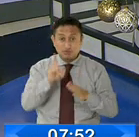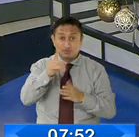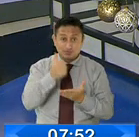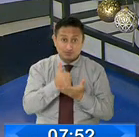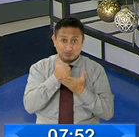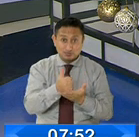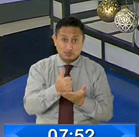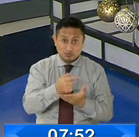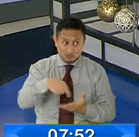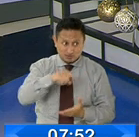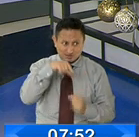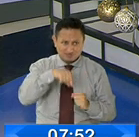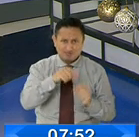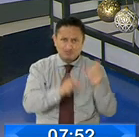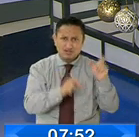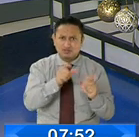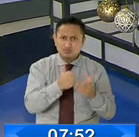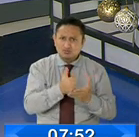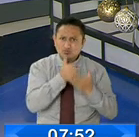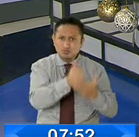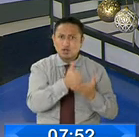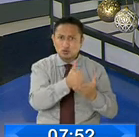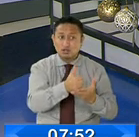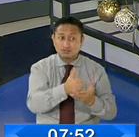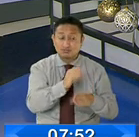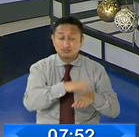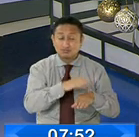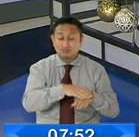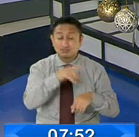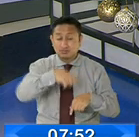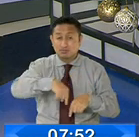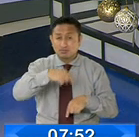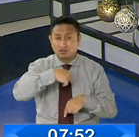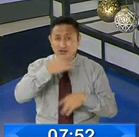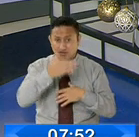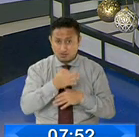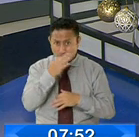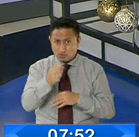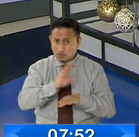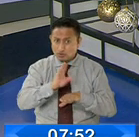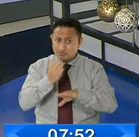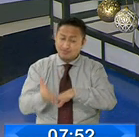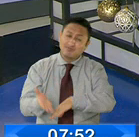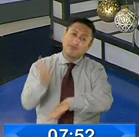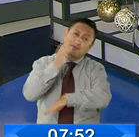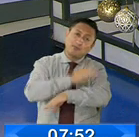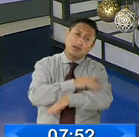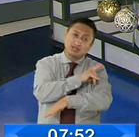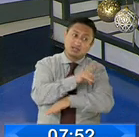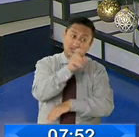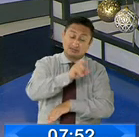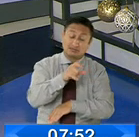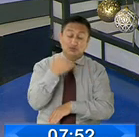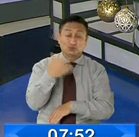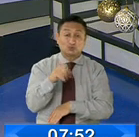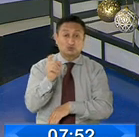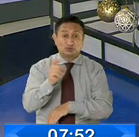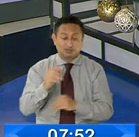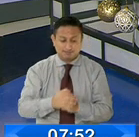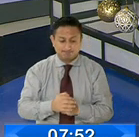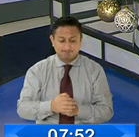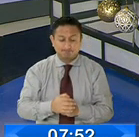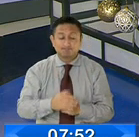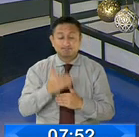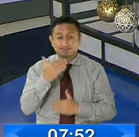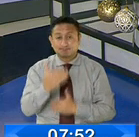podido ayudar a muchísima gente, que no solo por la pandemia, como dice Roberto, sino desde antes ya tenían muchísimas carencias. Esta es la tercera etapa